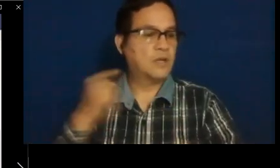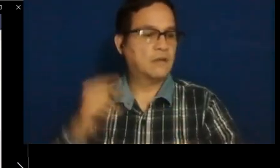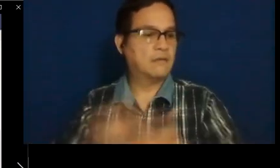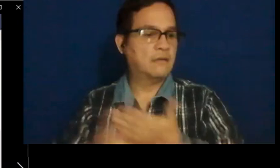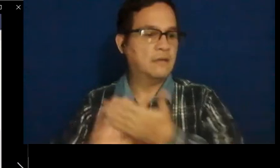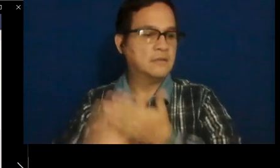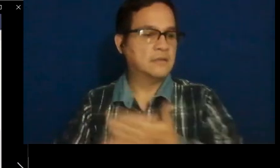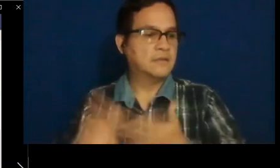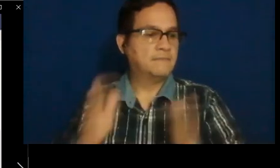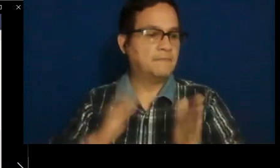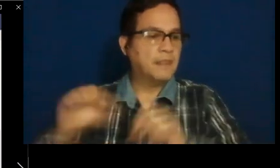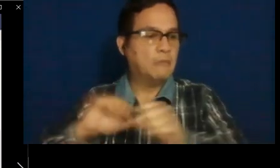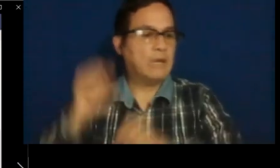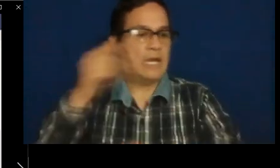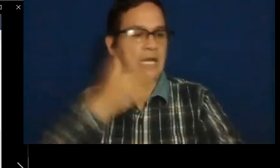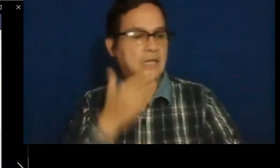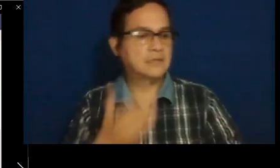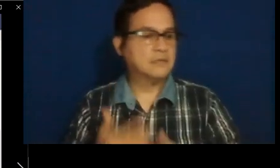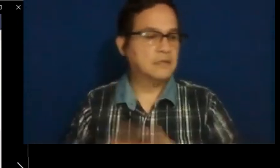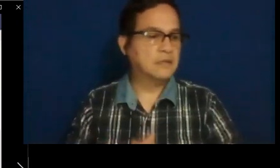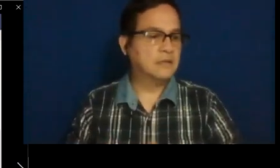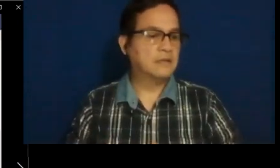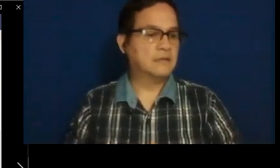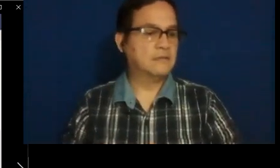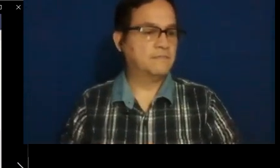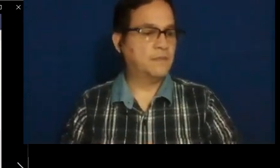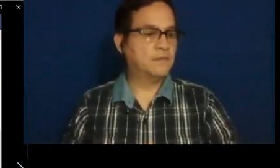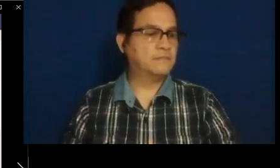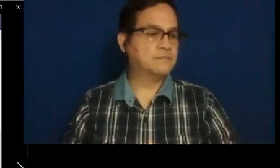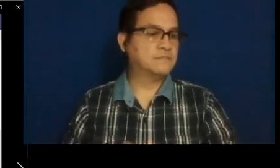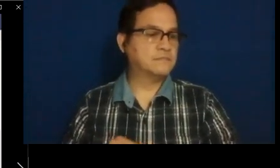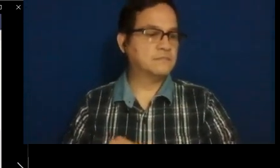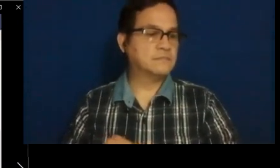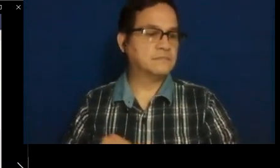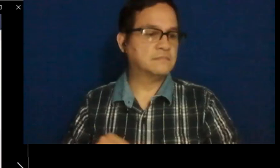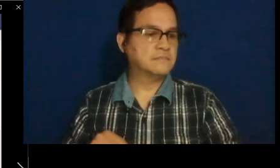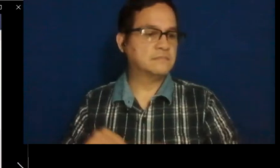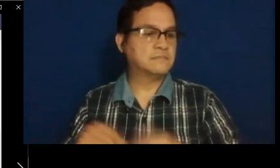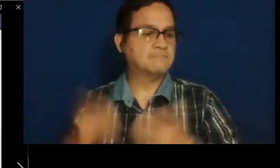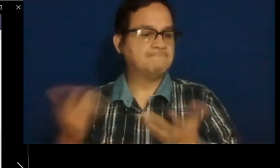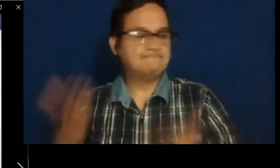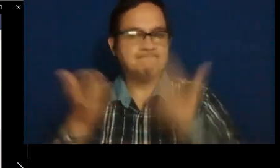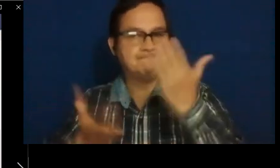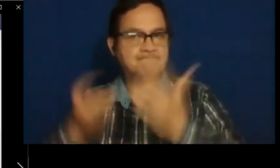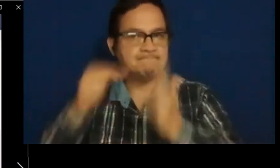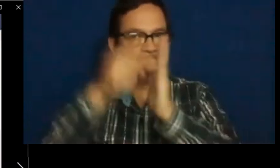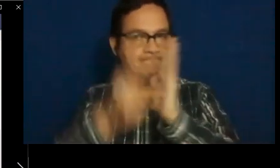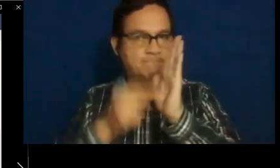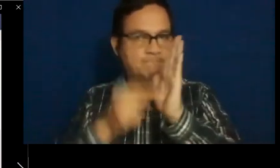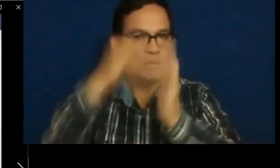en la planilla, este muchacho tenía que entregar video, ya lo entregó y de una vez te lo dejo calificado. Con Ese eso no iría tengo que esperar apuntado hasta la